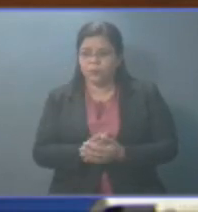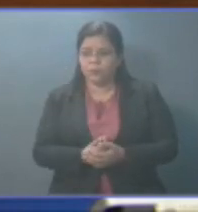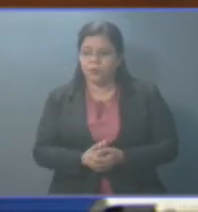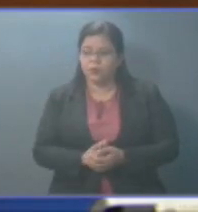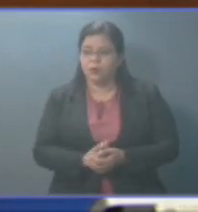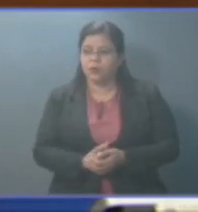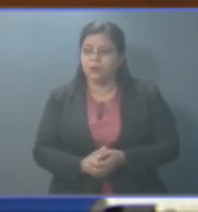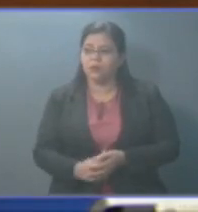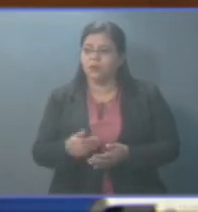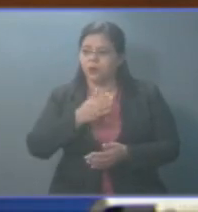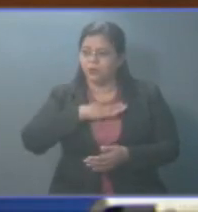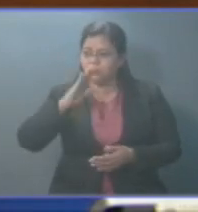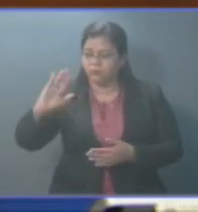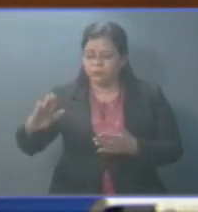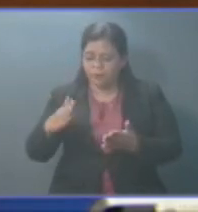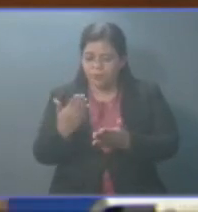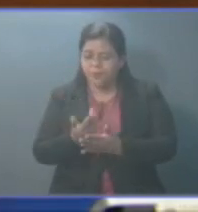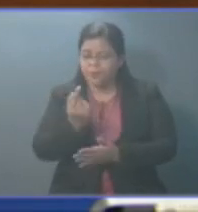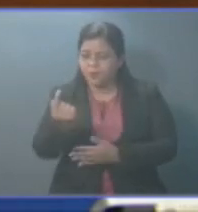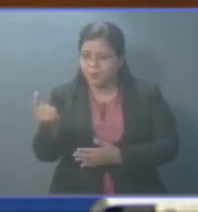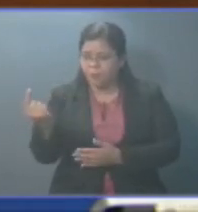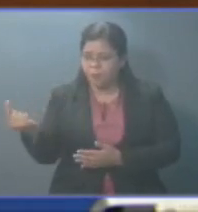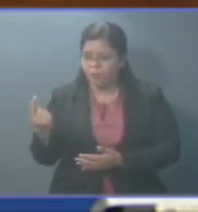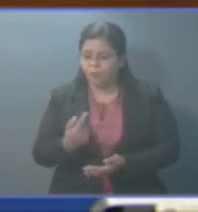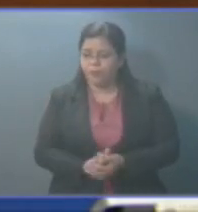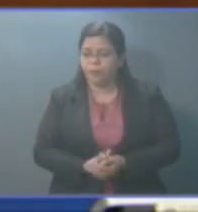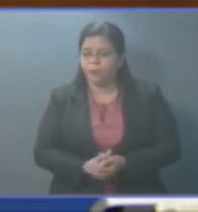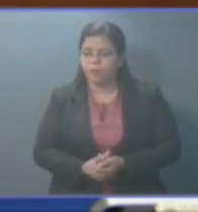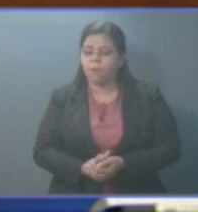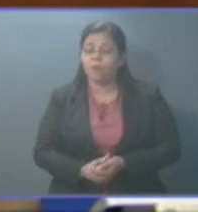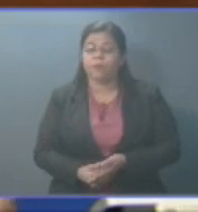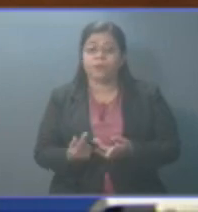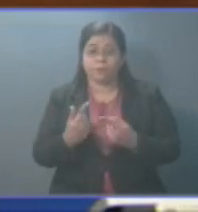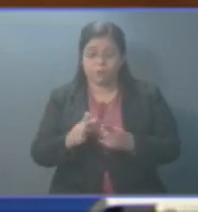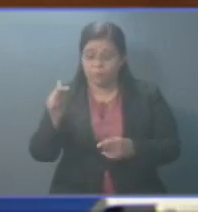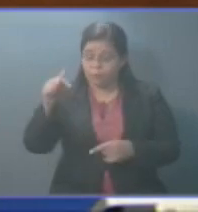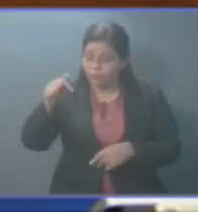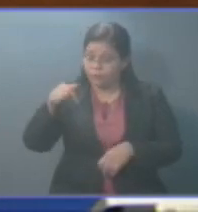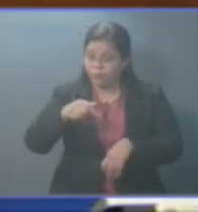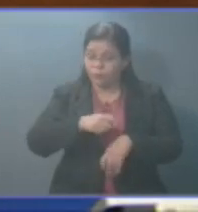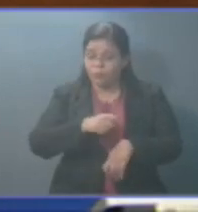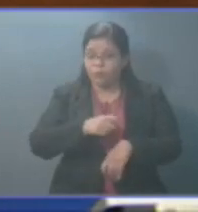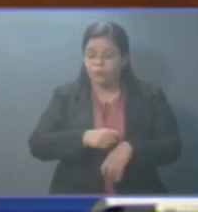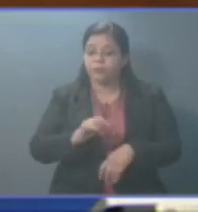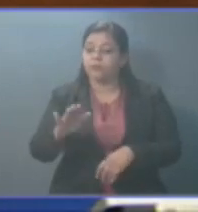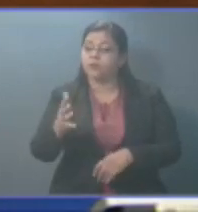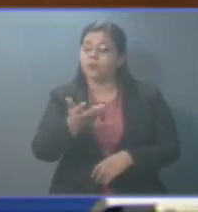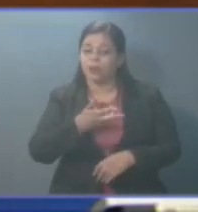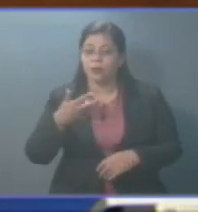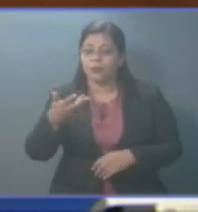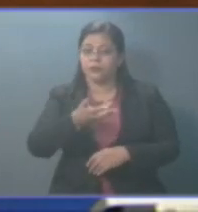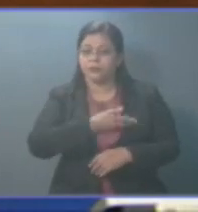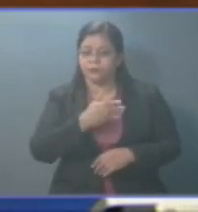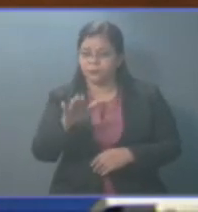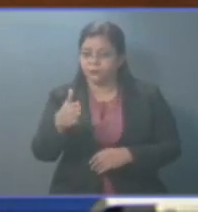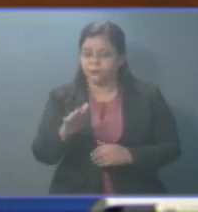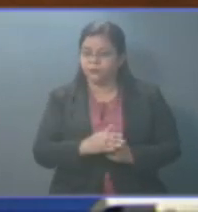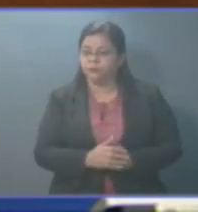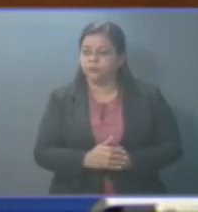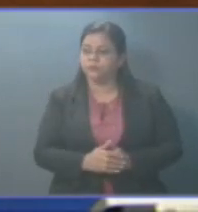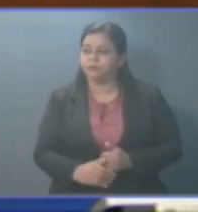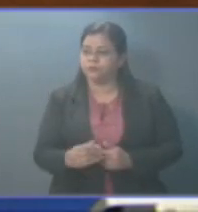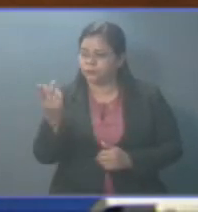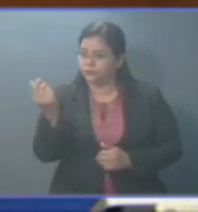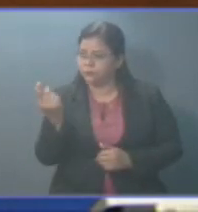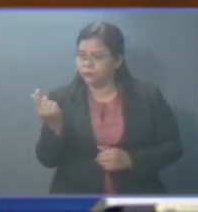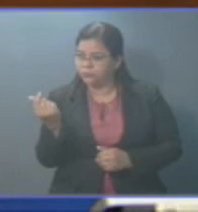con estos compromisos para los veteranos y que ahora entonces se está haciendo uso de recursos o